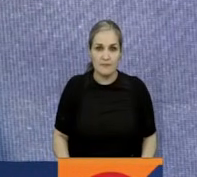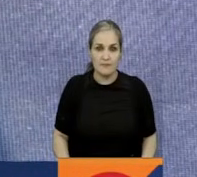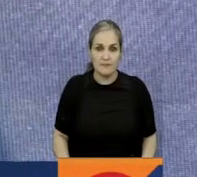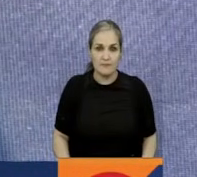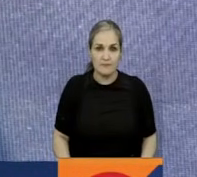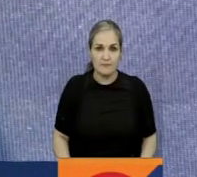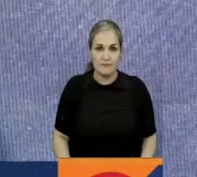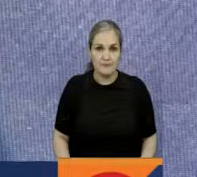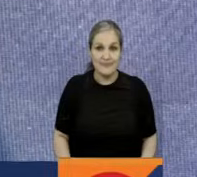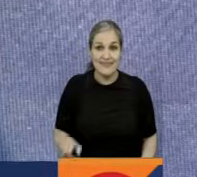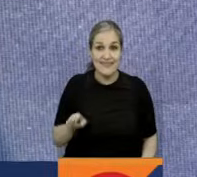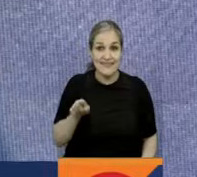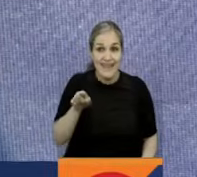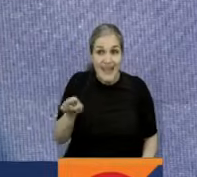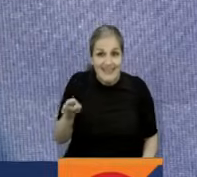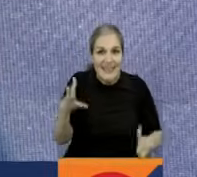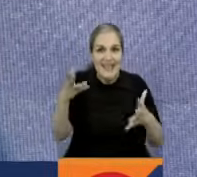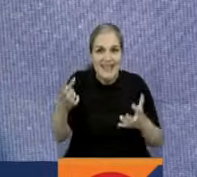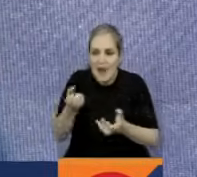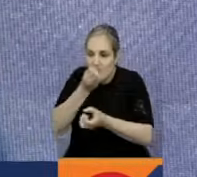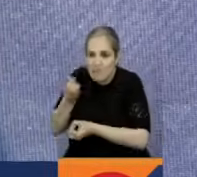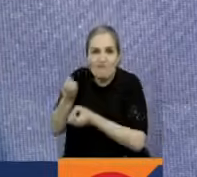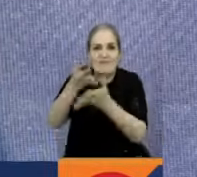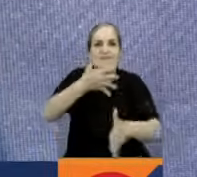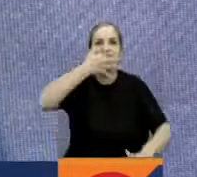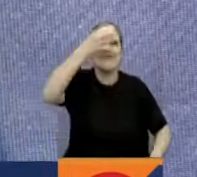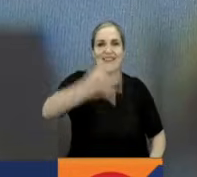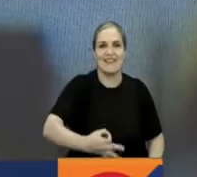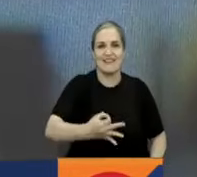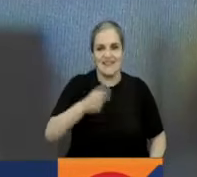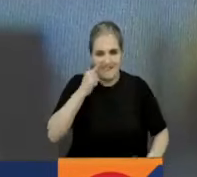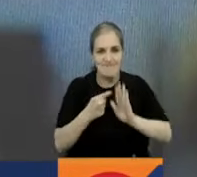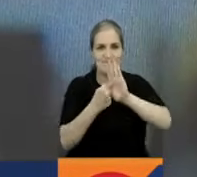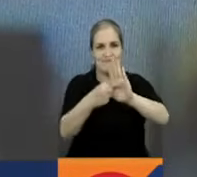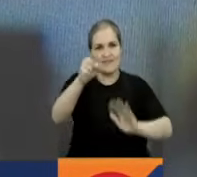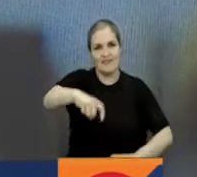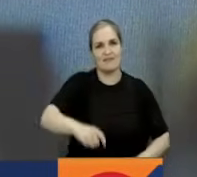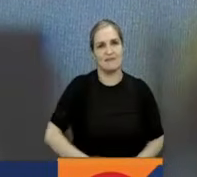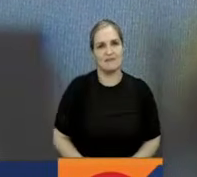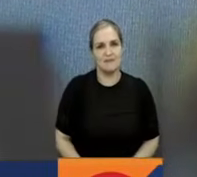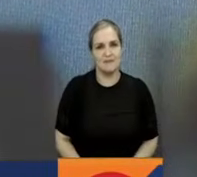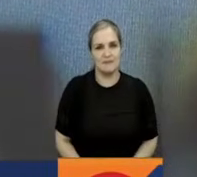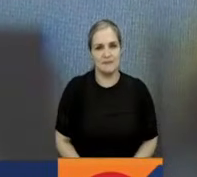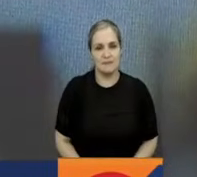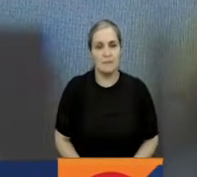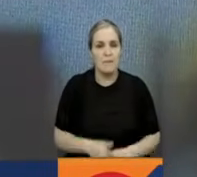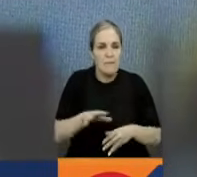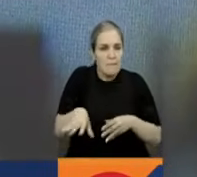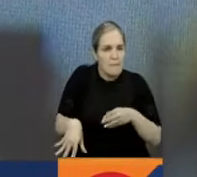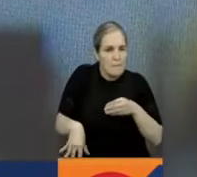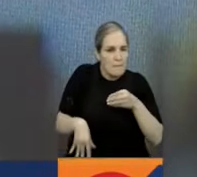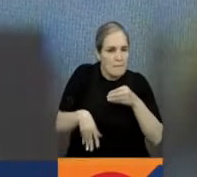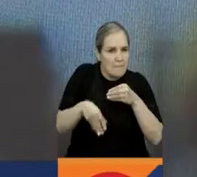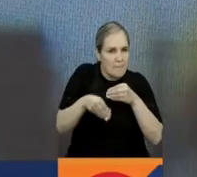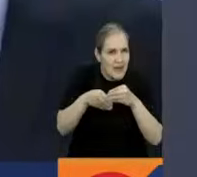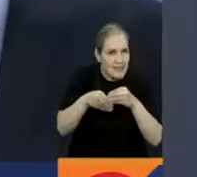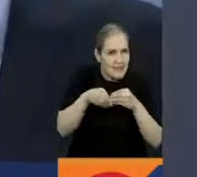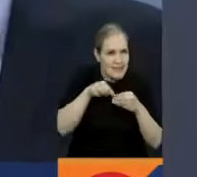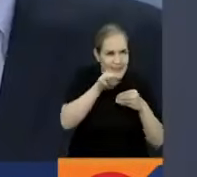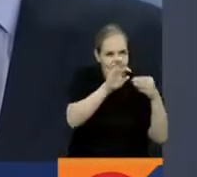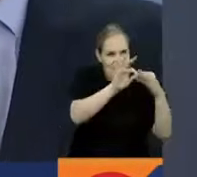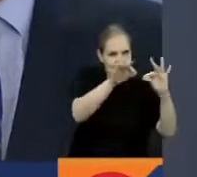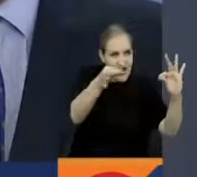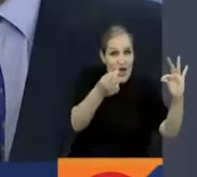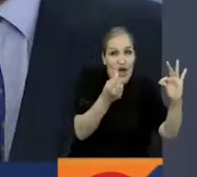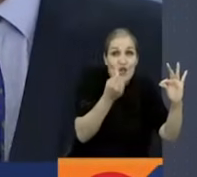Ese tipo de verdad es el que tiene que aparecer. Pero además de esta relación con la reciente